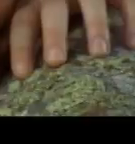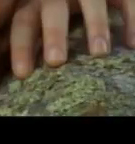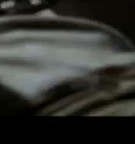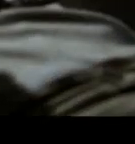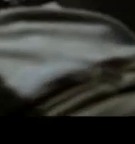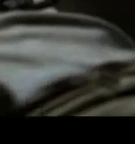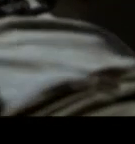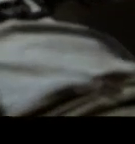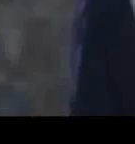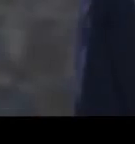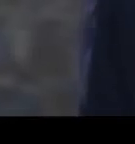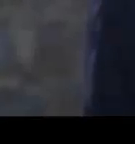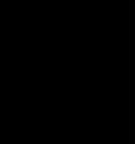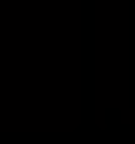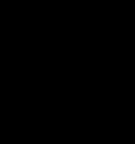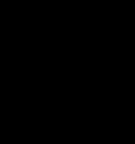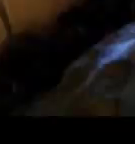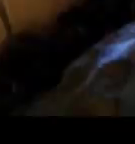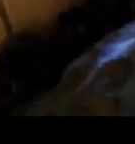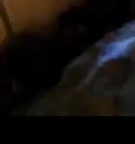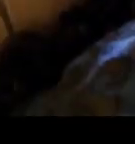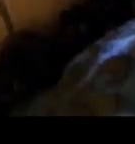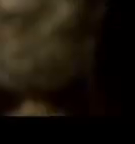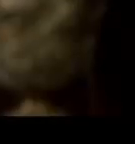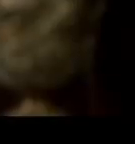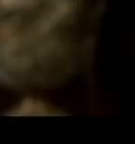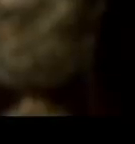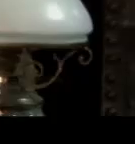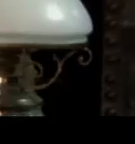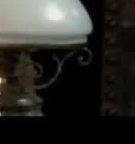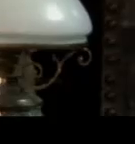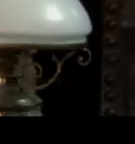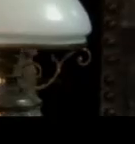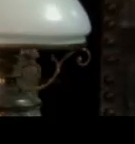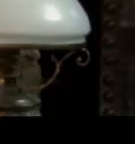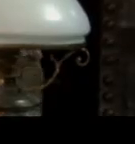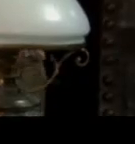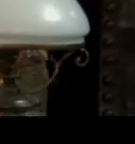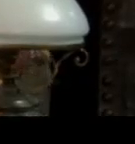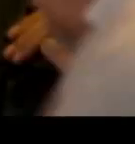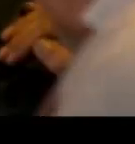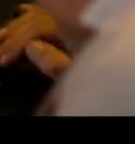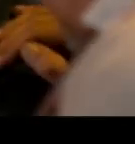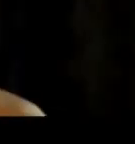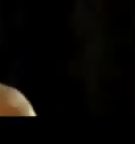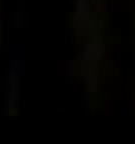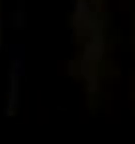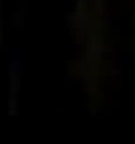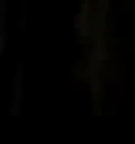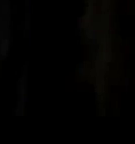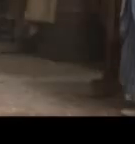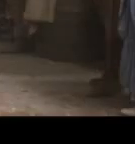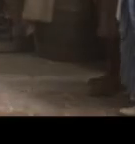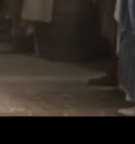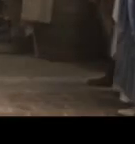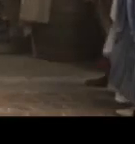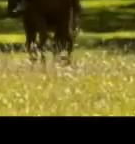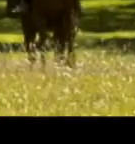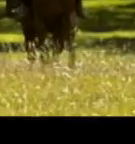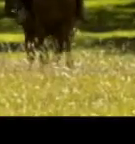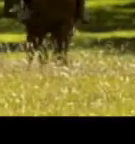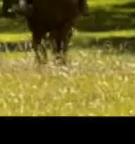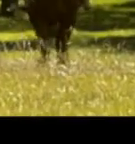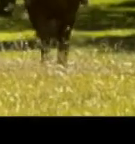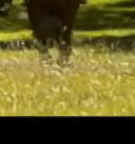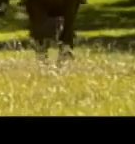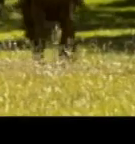Una historia de amores imposibles, traición y venganza. Este hombre debe desaparecer. Regresa a la pantalla de Ecuador